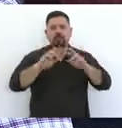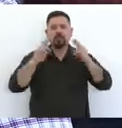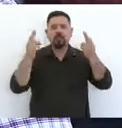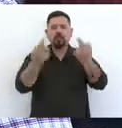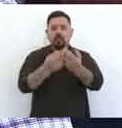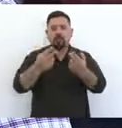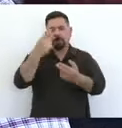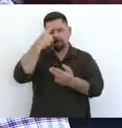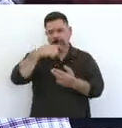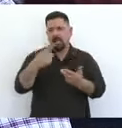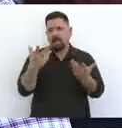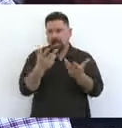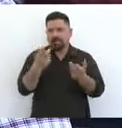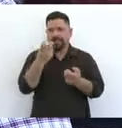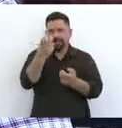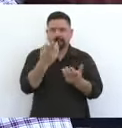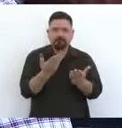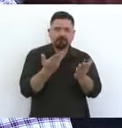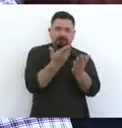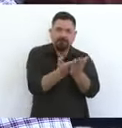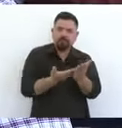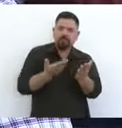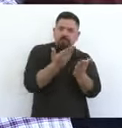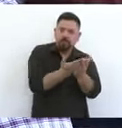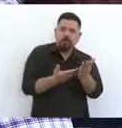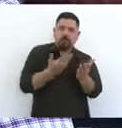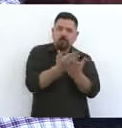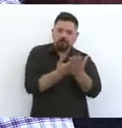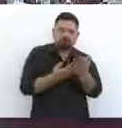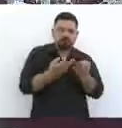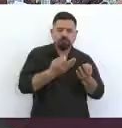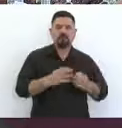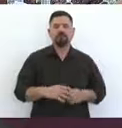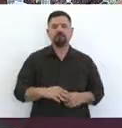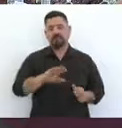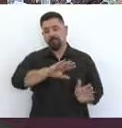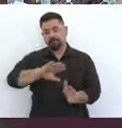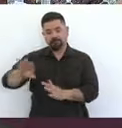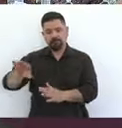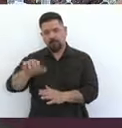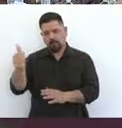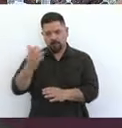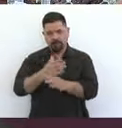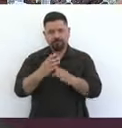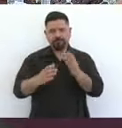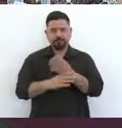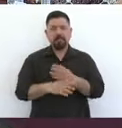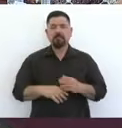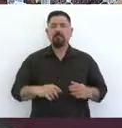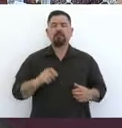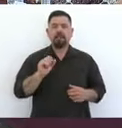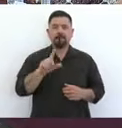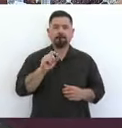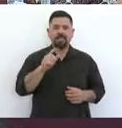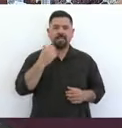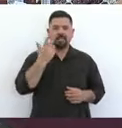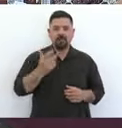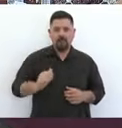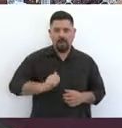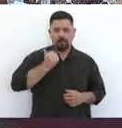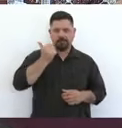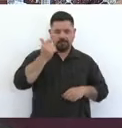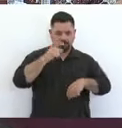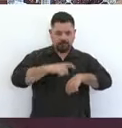trámite a nuestras gestiones. Y otra cosa, antes que nada, pues no quiero desaprovechar el